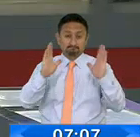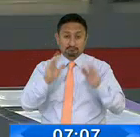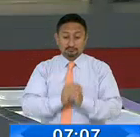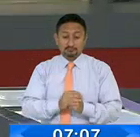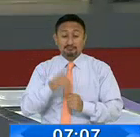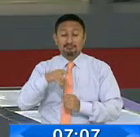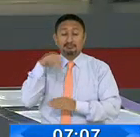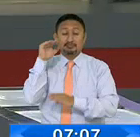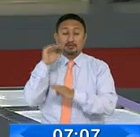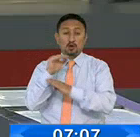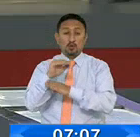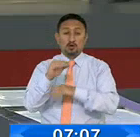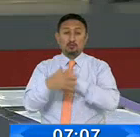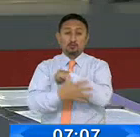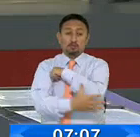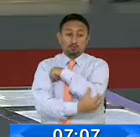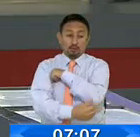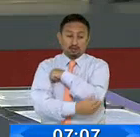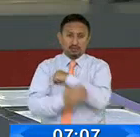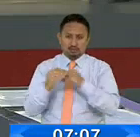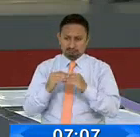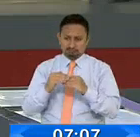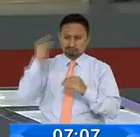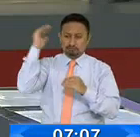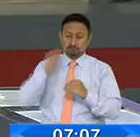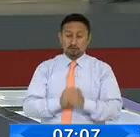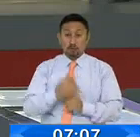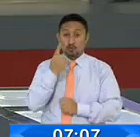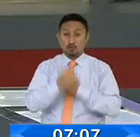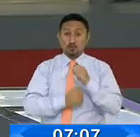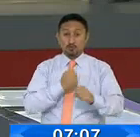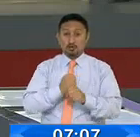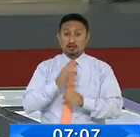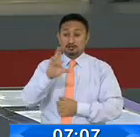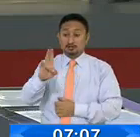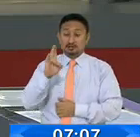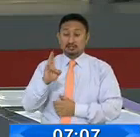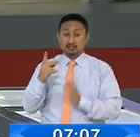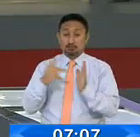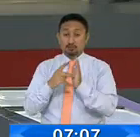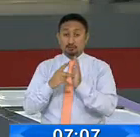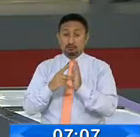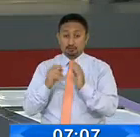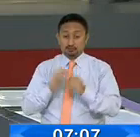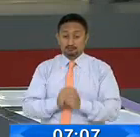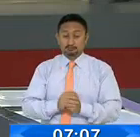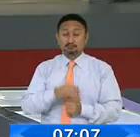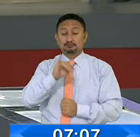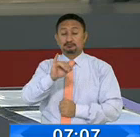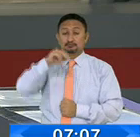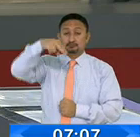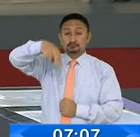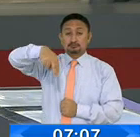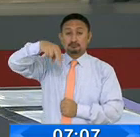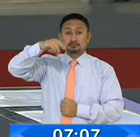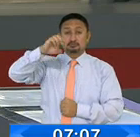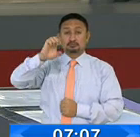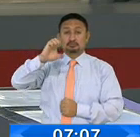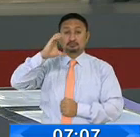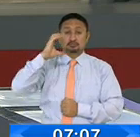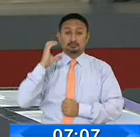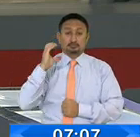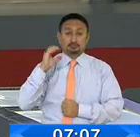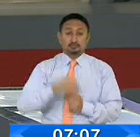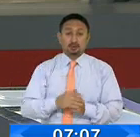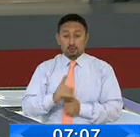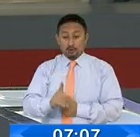en el Ecuador creció 7 puntos porcentuales en un solo año. Según la encuesta del Instituto Nacional de Estadísticas y Censos, INEC, una